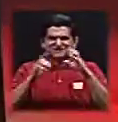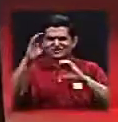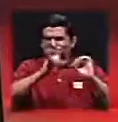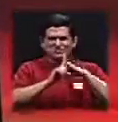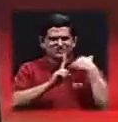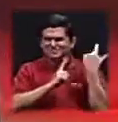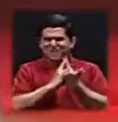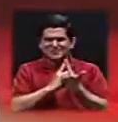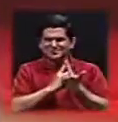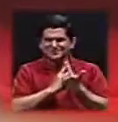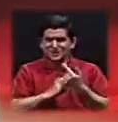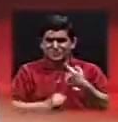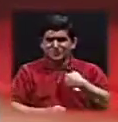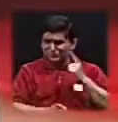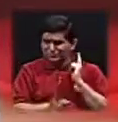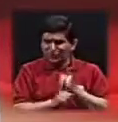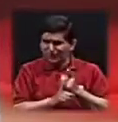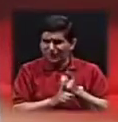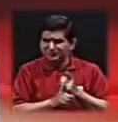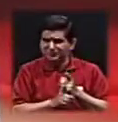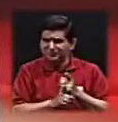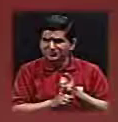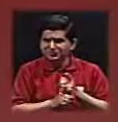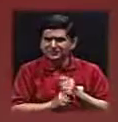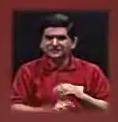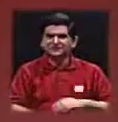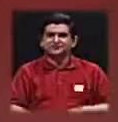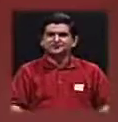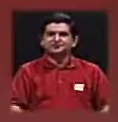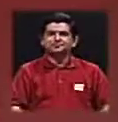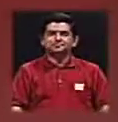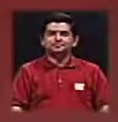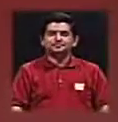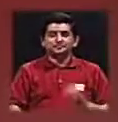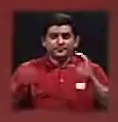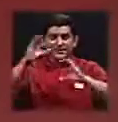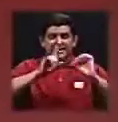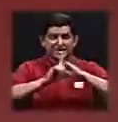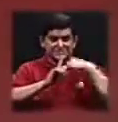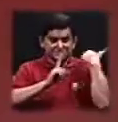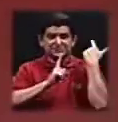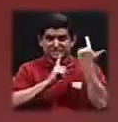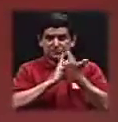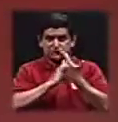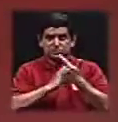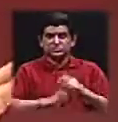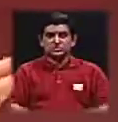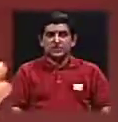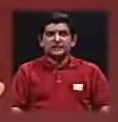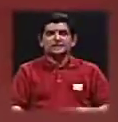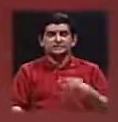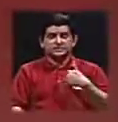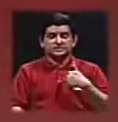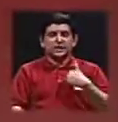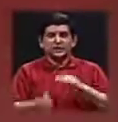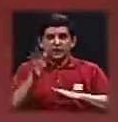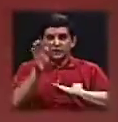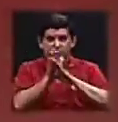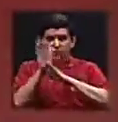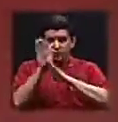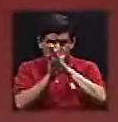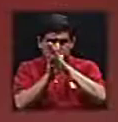sociales. ¿Estoy en lo correcto? Bueno, las ciencias sociales tienen un